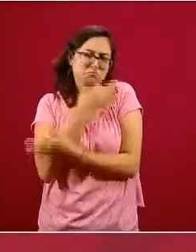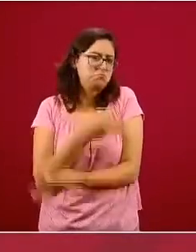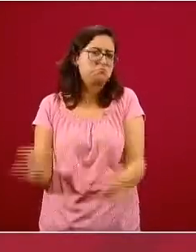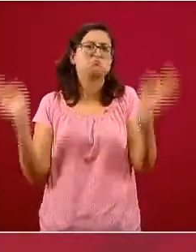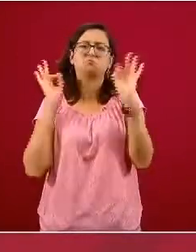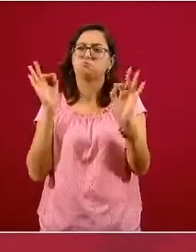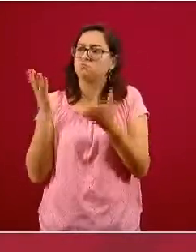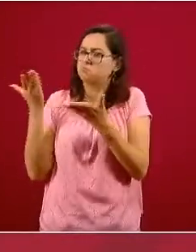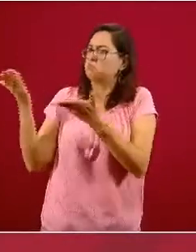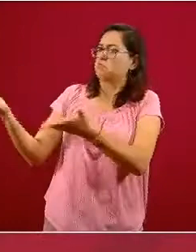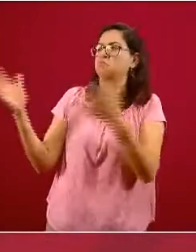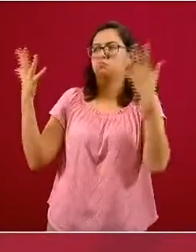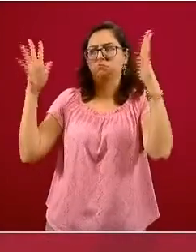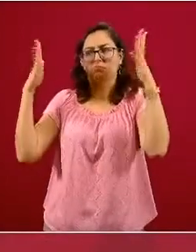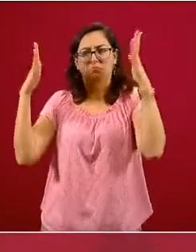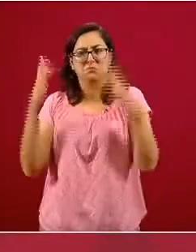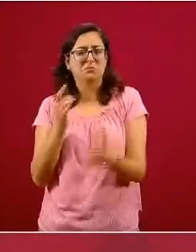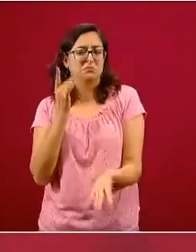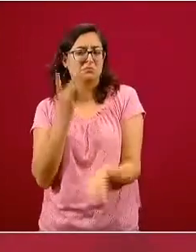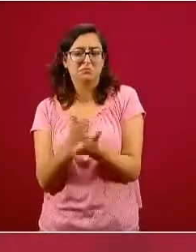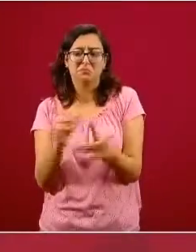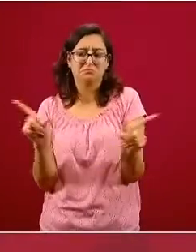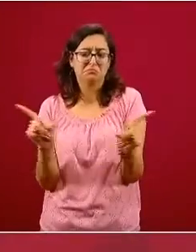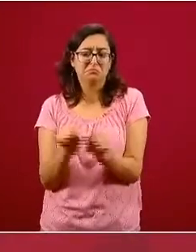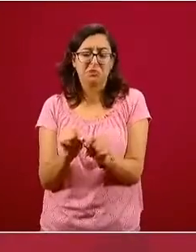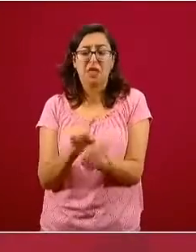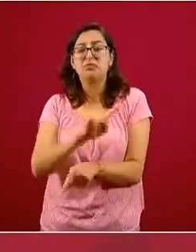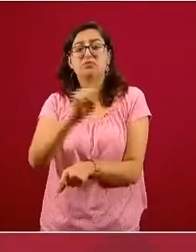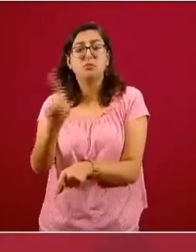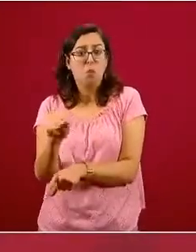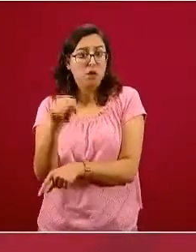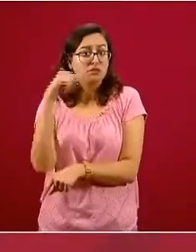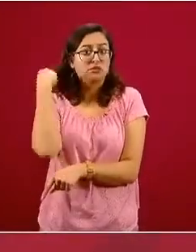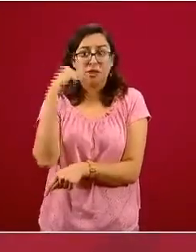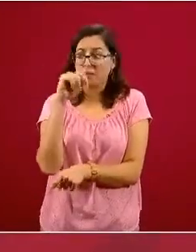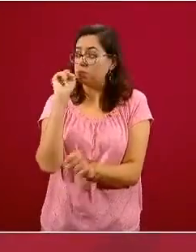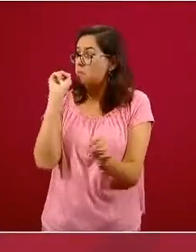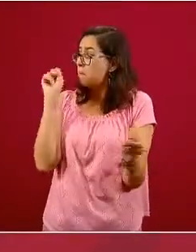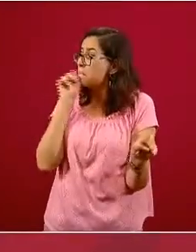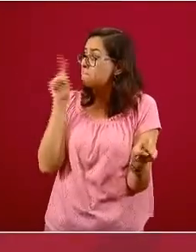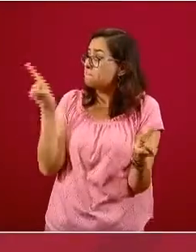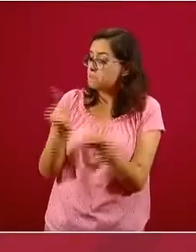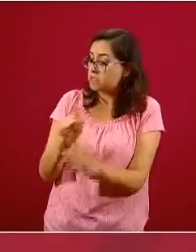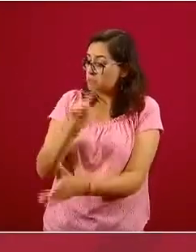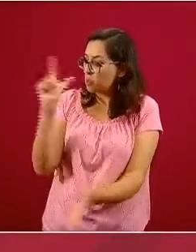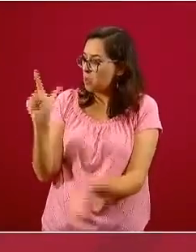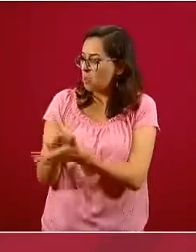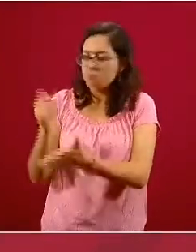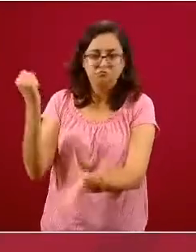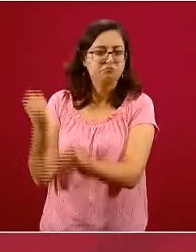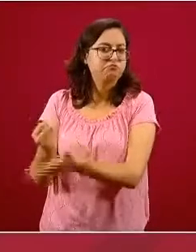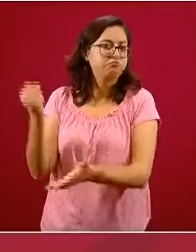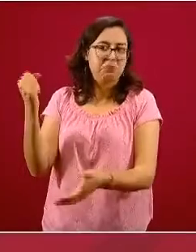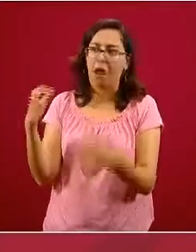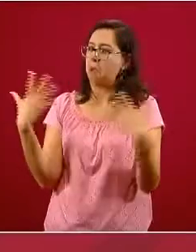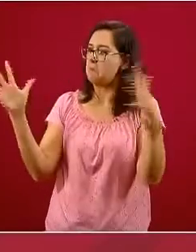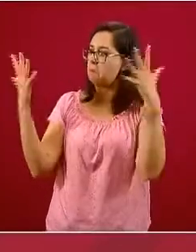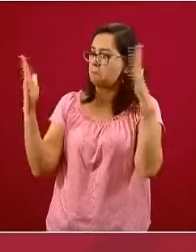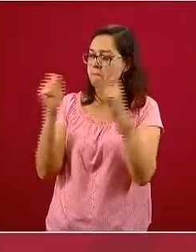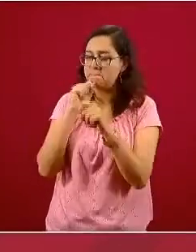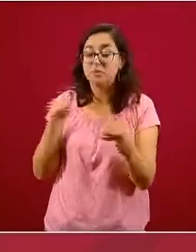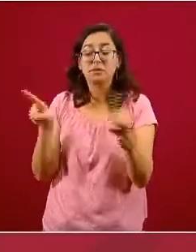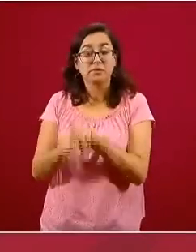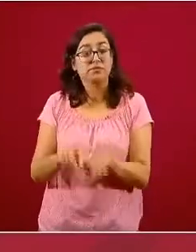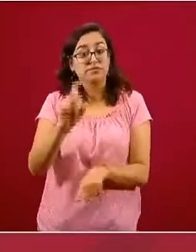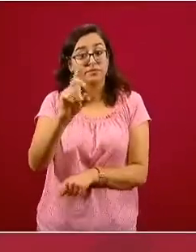ocurrido esto y nada más. Sigo celebrando cuando en Tabasco se aprobó la ley respectiva, sigo celebrando que en las